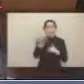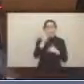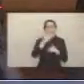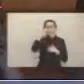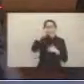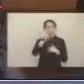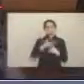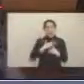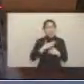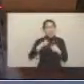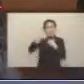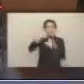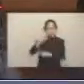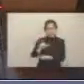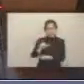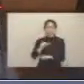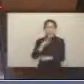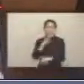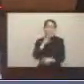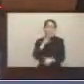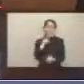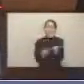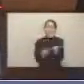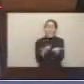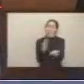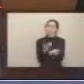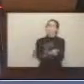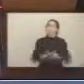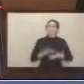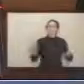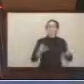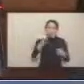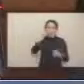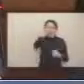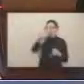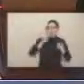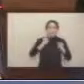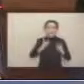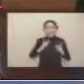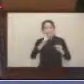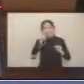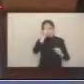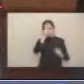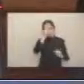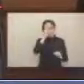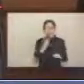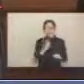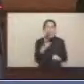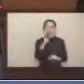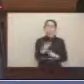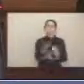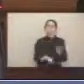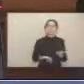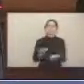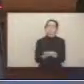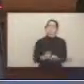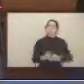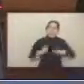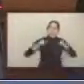Pero, llegados a esto, yo le pediría que considerara esa cuestión. Es decir, ustedes nos piden justo más